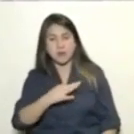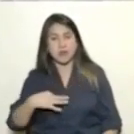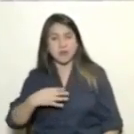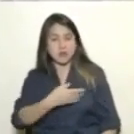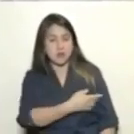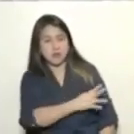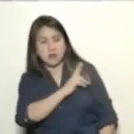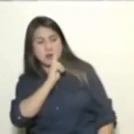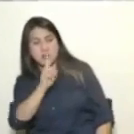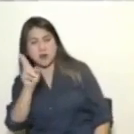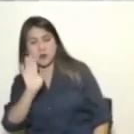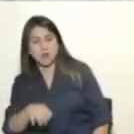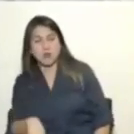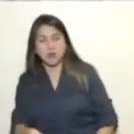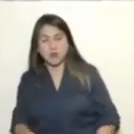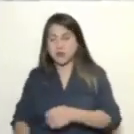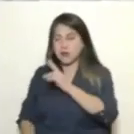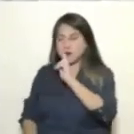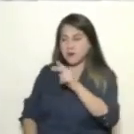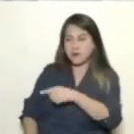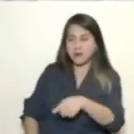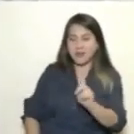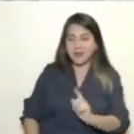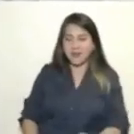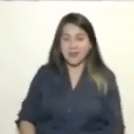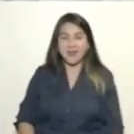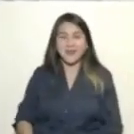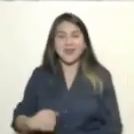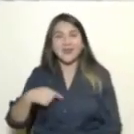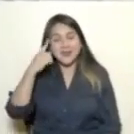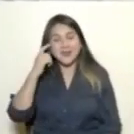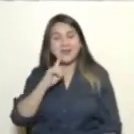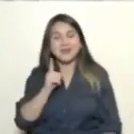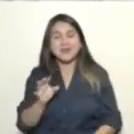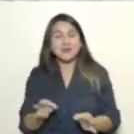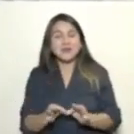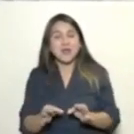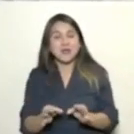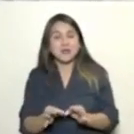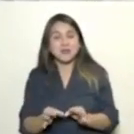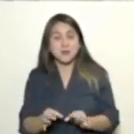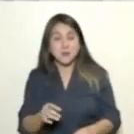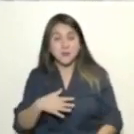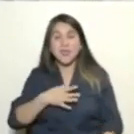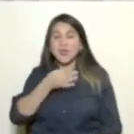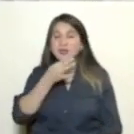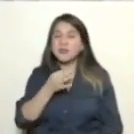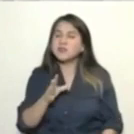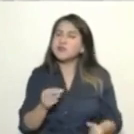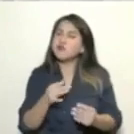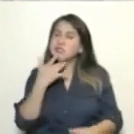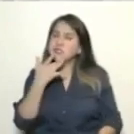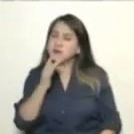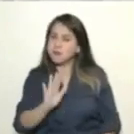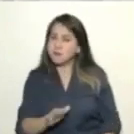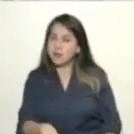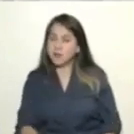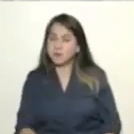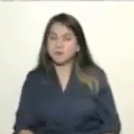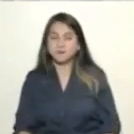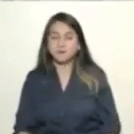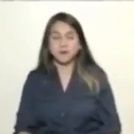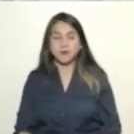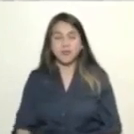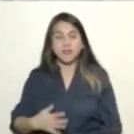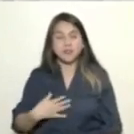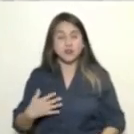no responde este señor? No, pero creo que tiene una explicación, yo la quiero decir bastante simple.